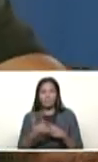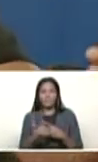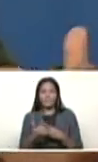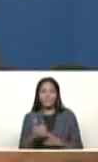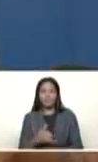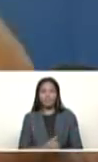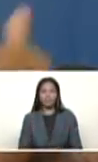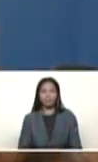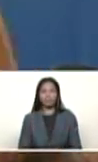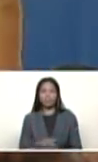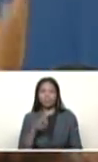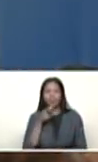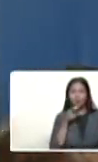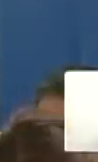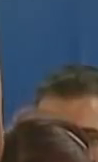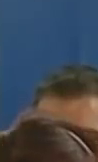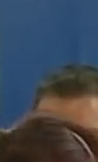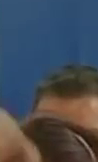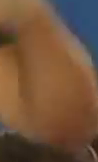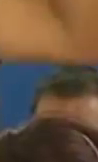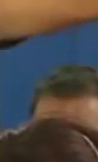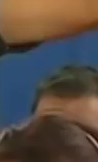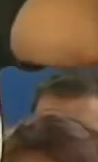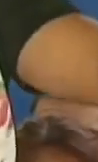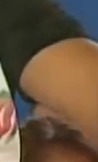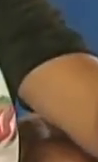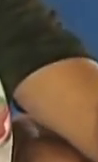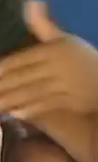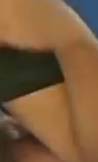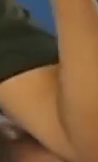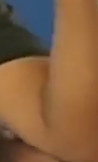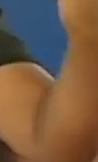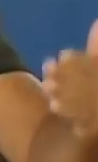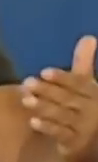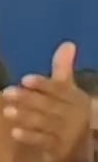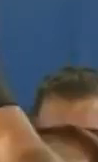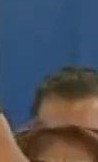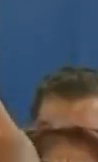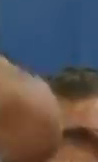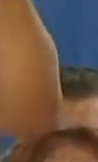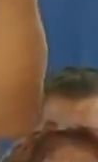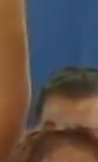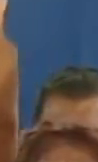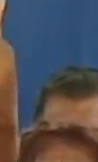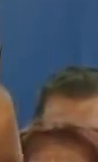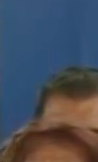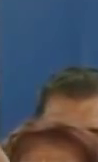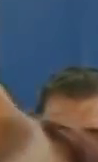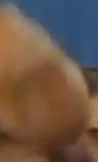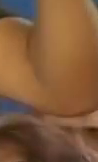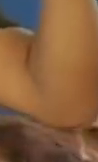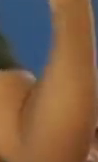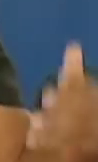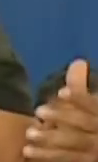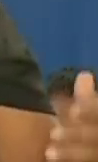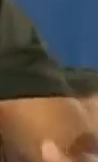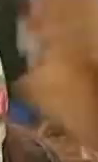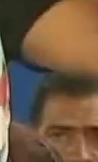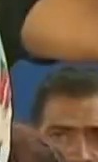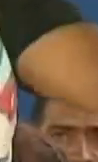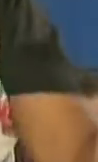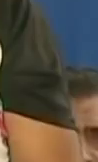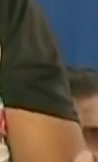aportamos a usted, aquí, cuente con nosotros. Nosotros aquí, las 2.500 toneladas, no hemos dejado de producir. Aquí tiene